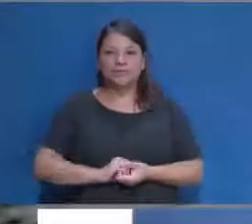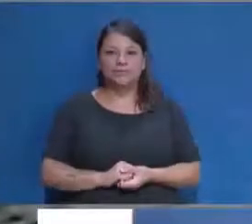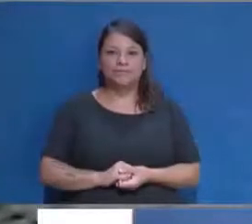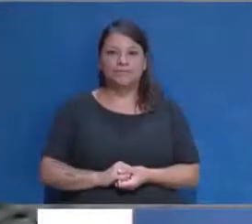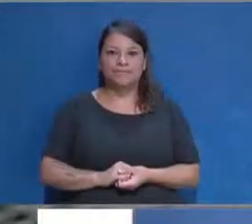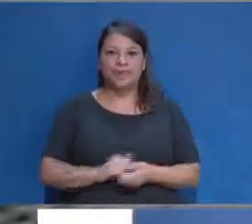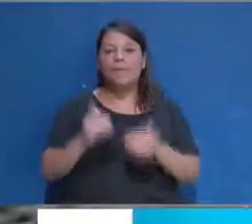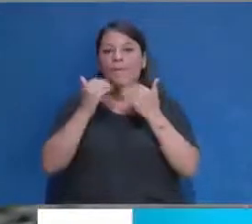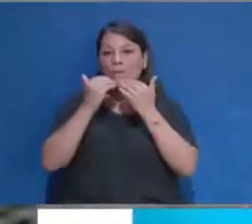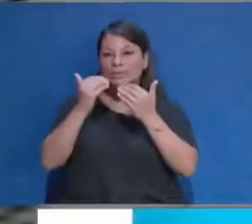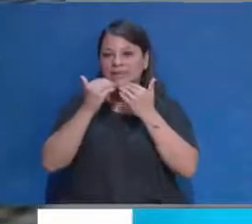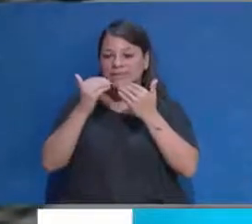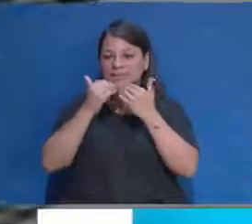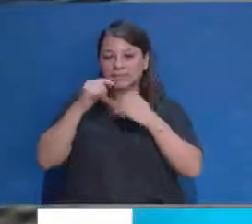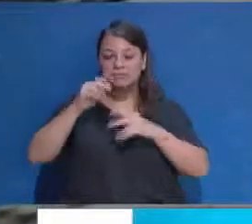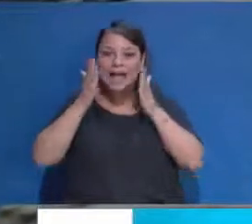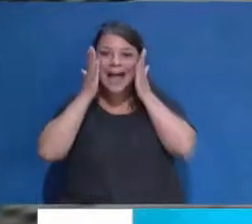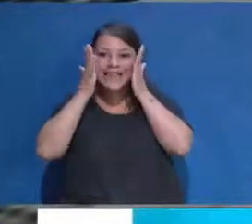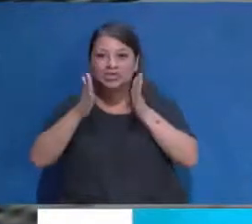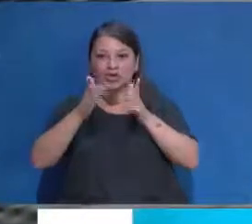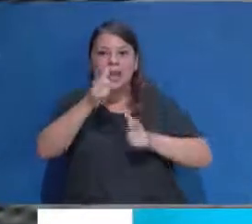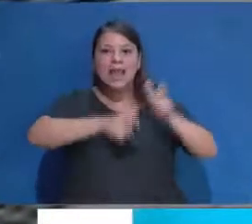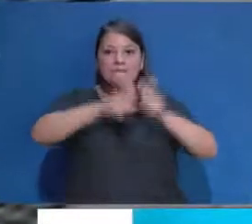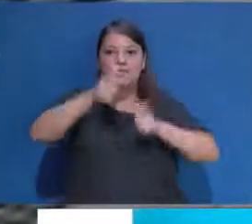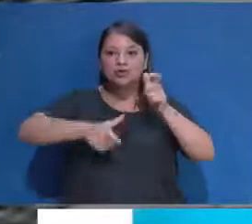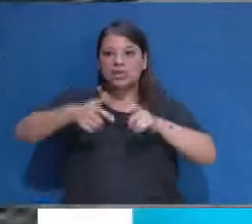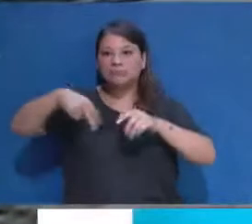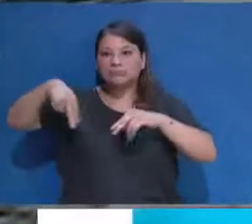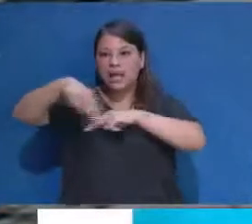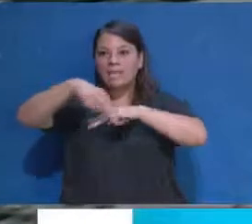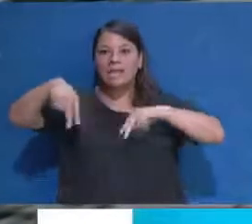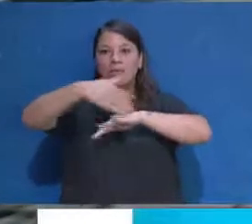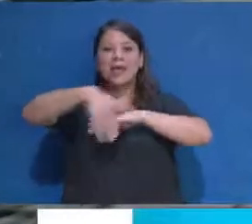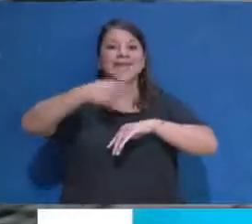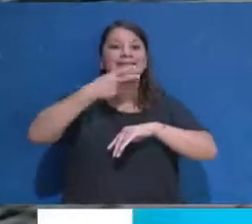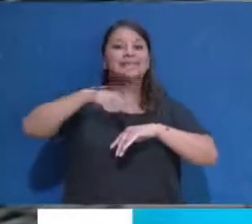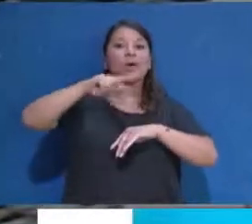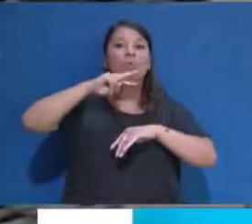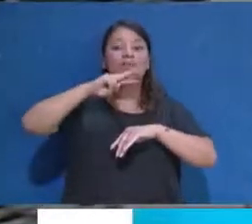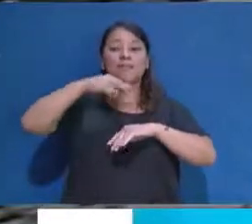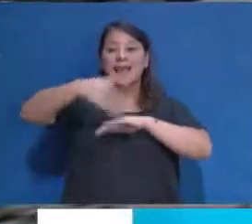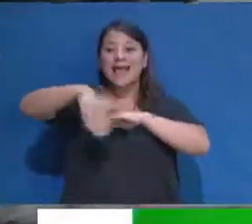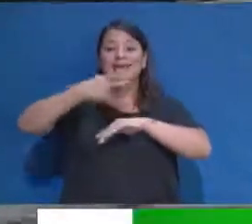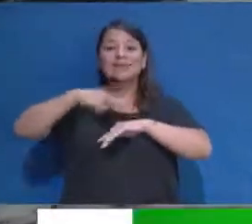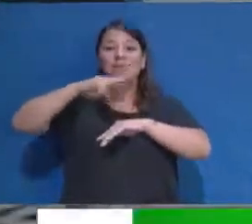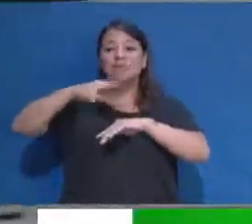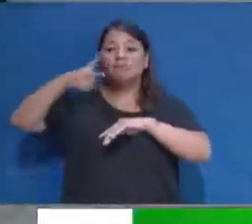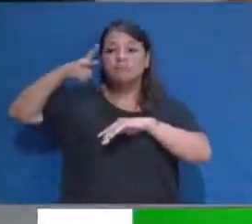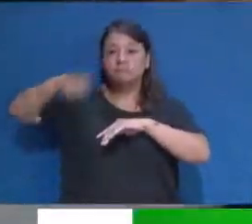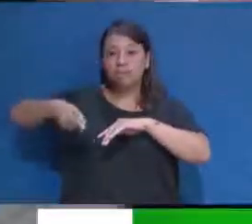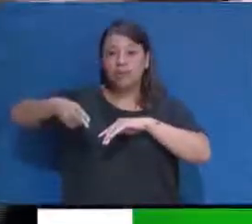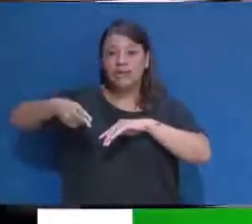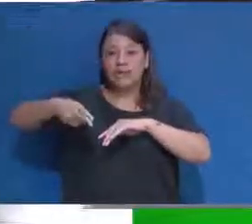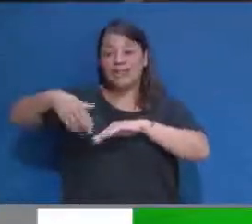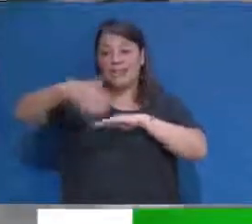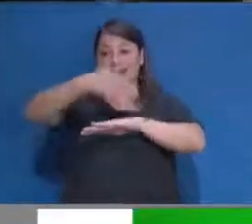muchas gracias dani bueno mucha atención la gente está transitando por la calle de san juan porque el tema es que está cortada la calle san juan desde